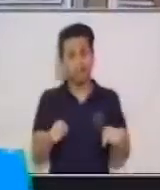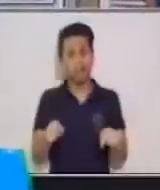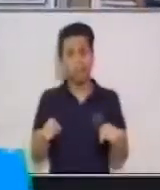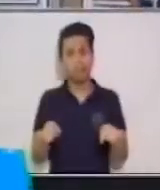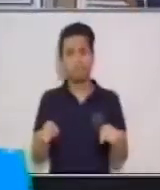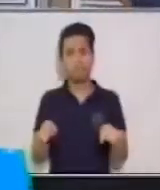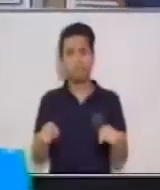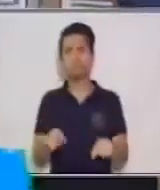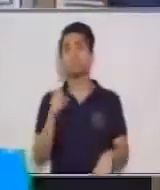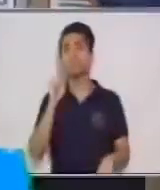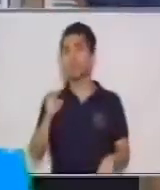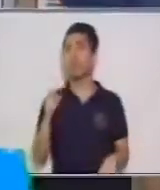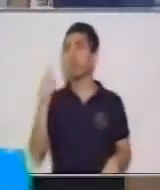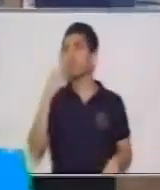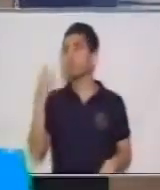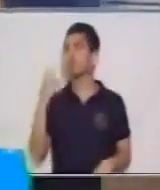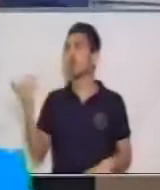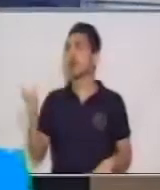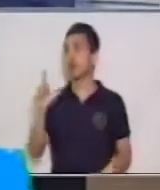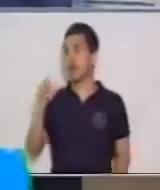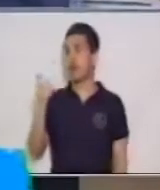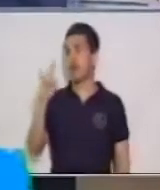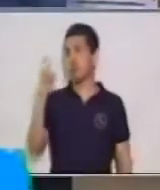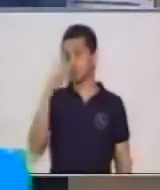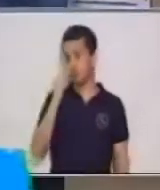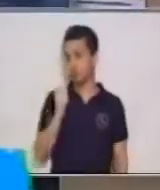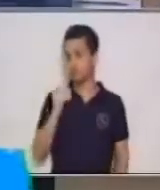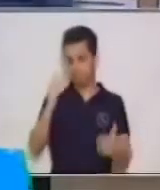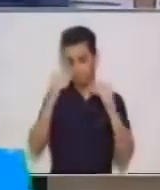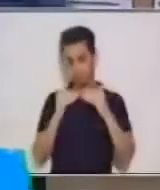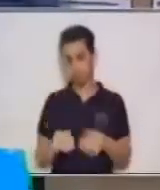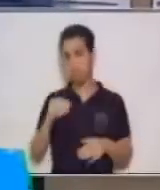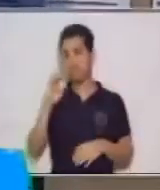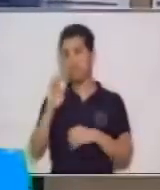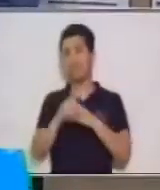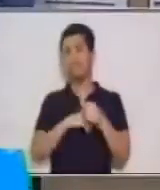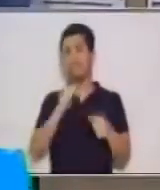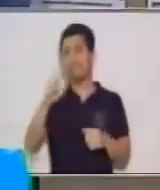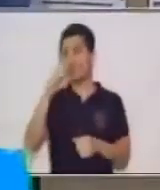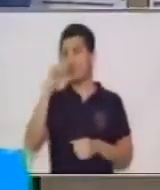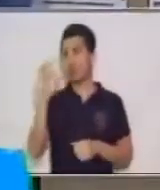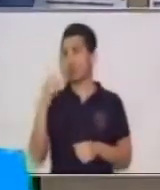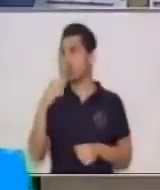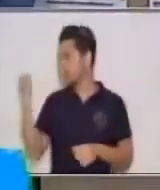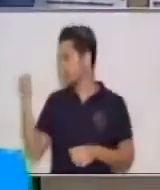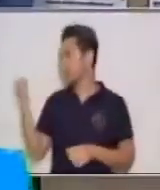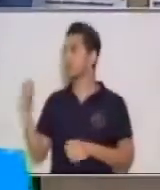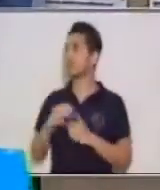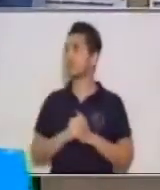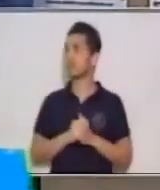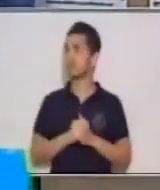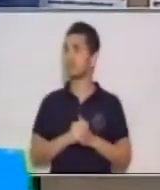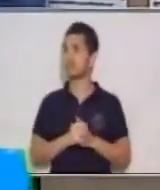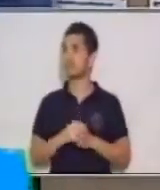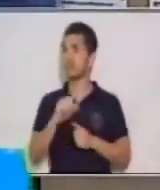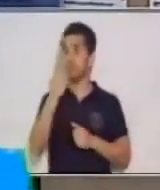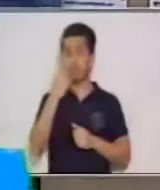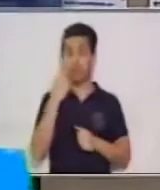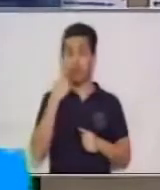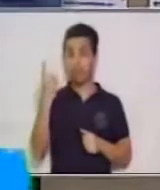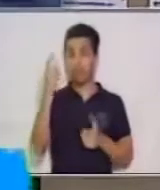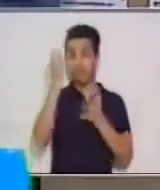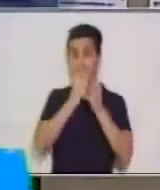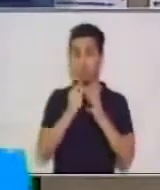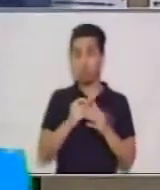es una causa. ¿Y los efectos qué podrán ser? Observa esta imagen. En nuestra primera imagen el niño